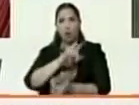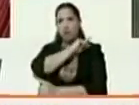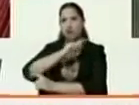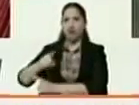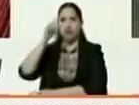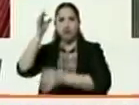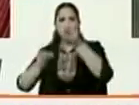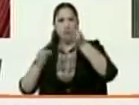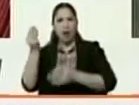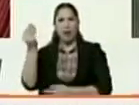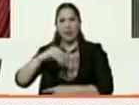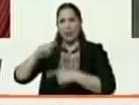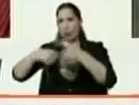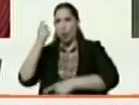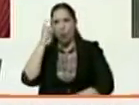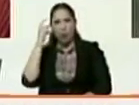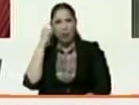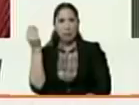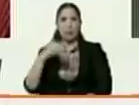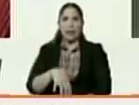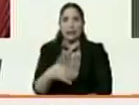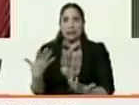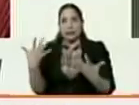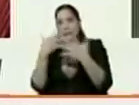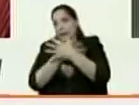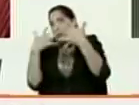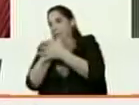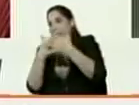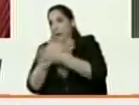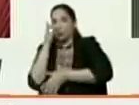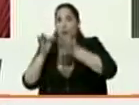día está más enredado con la justicia de su propio país.